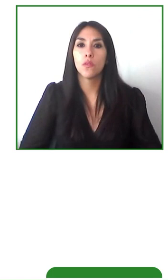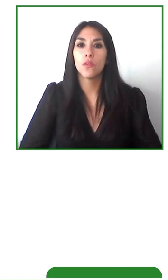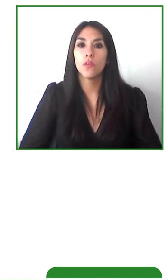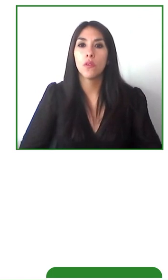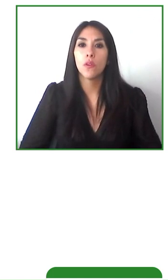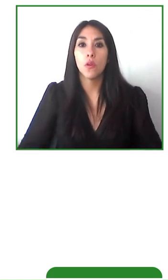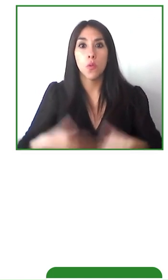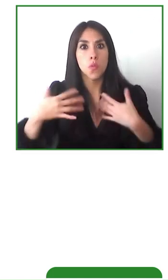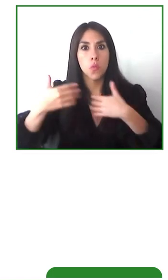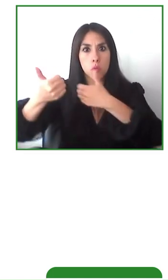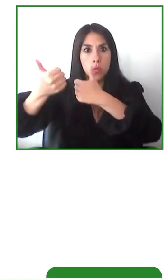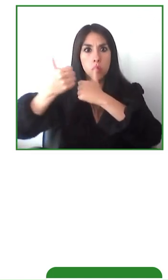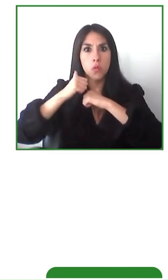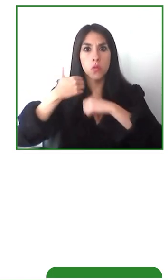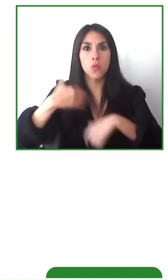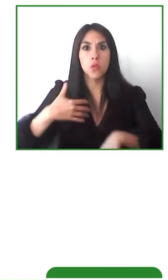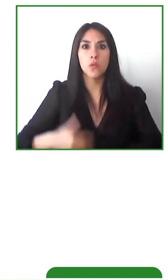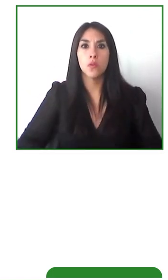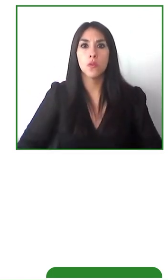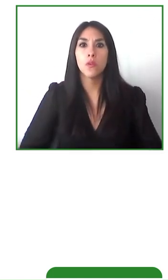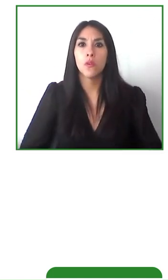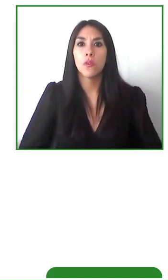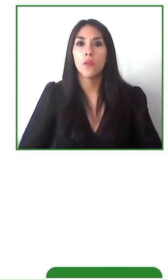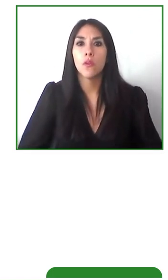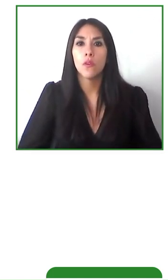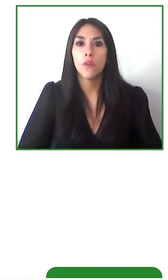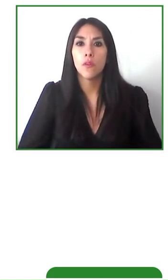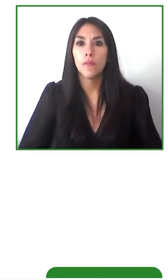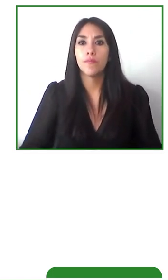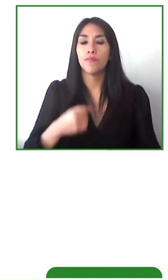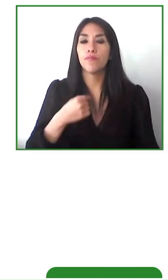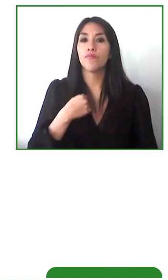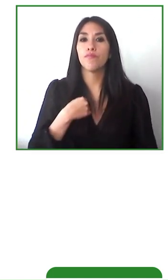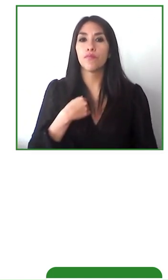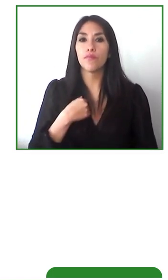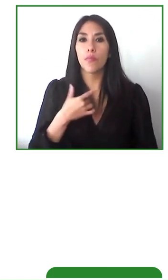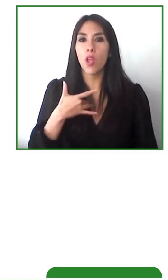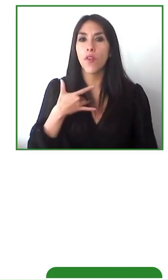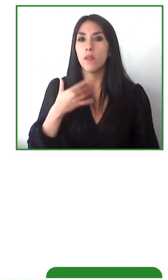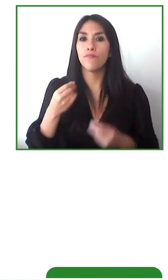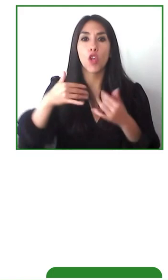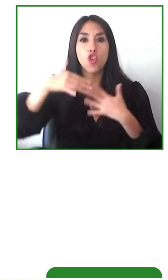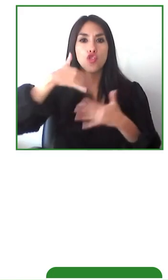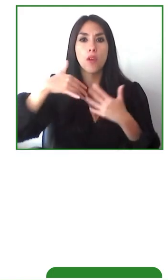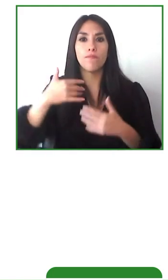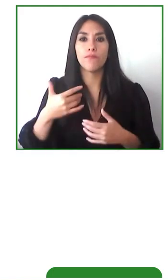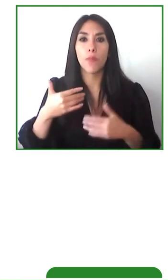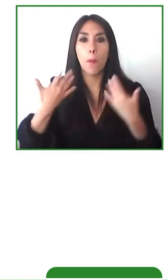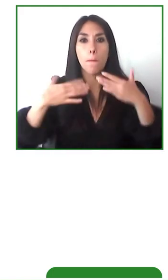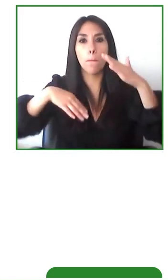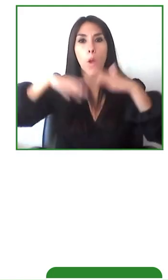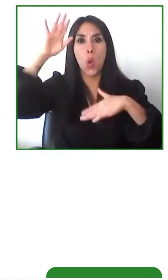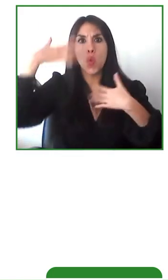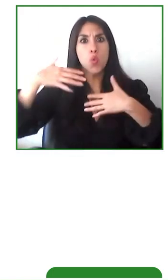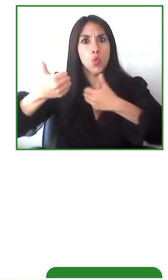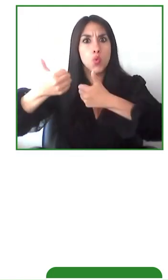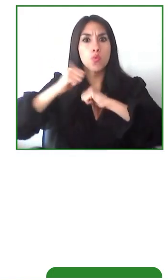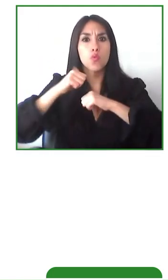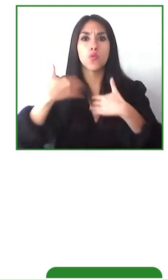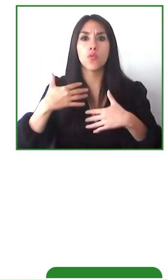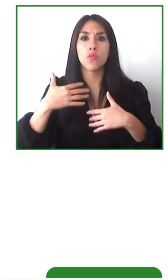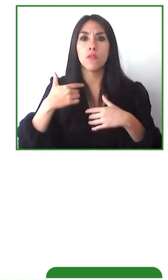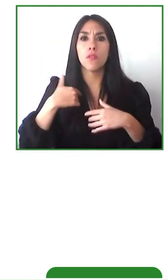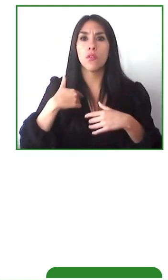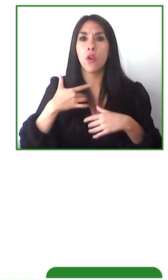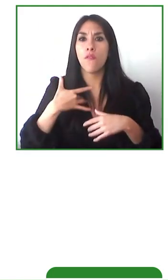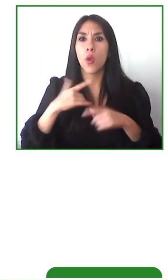caso, el mayor reto a la hora de replicar nuestro modelo es el conocer el sistema